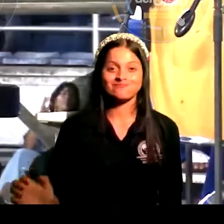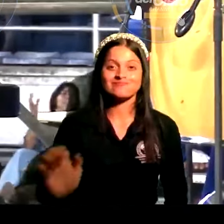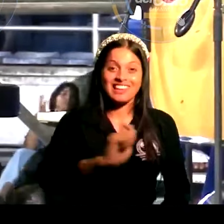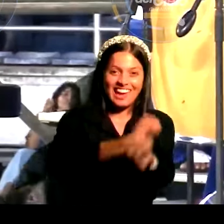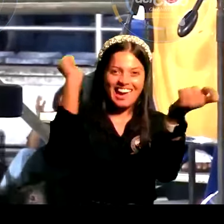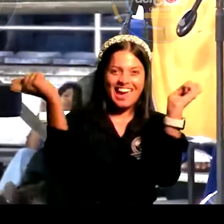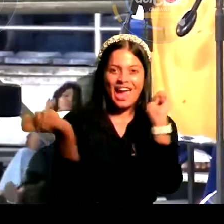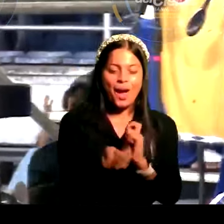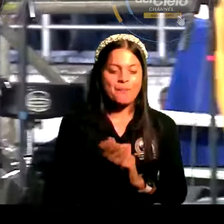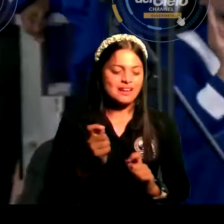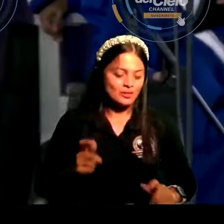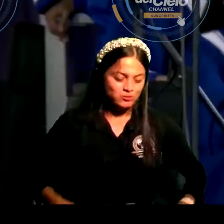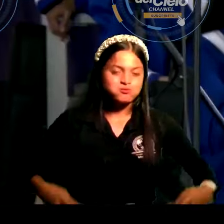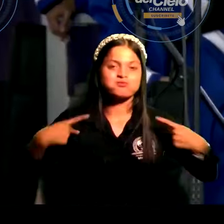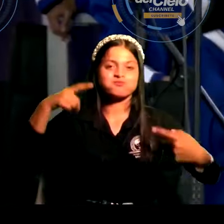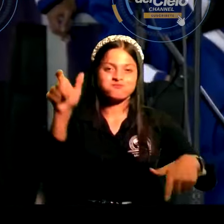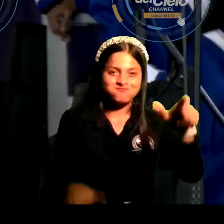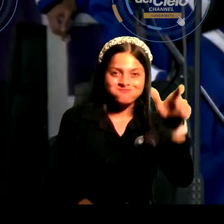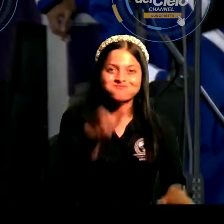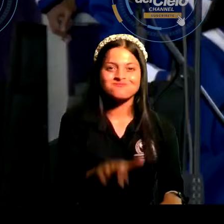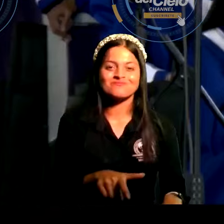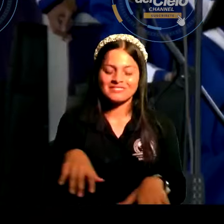personas. Aleluya,